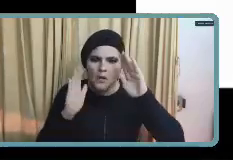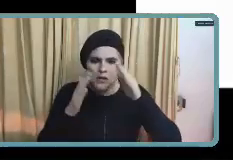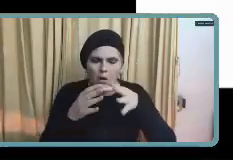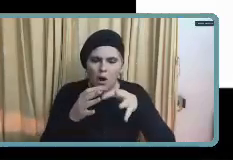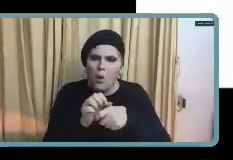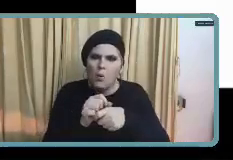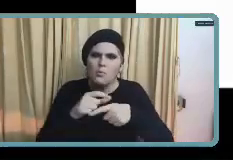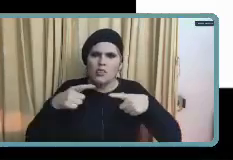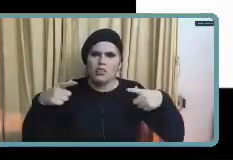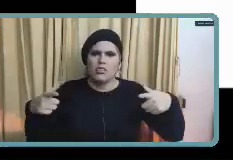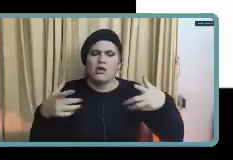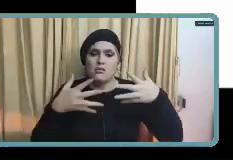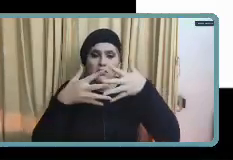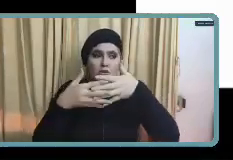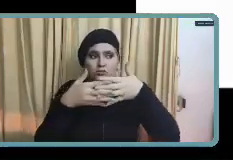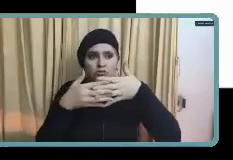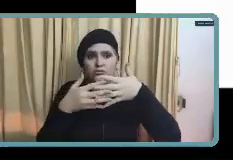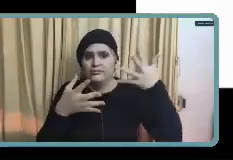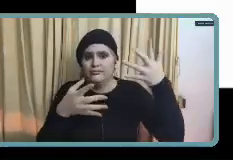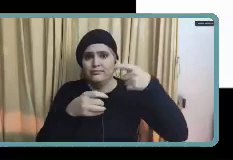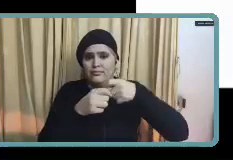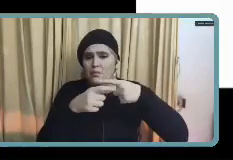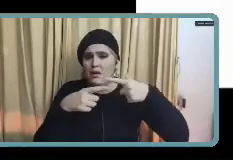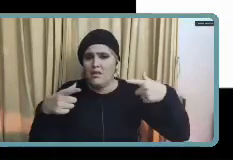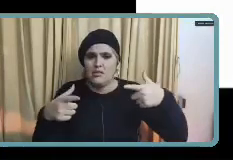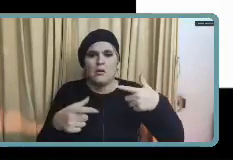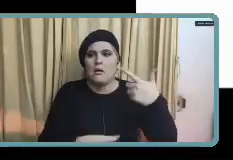Unidos con o sin timerosal.